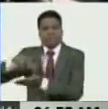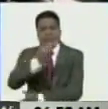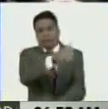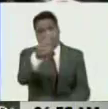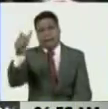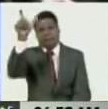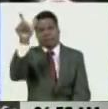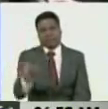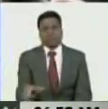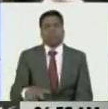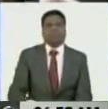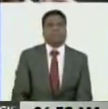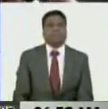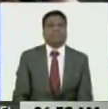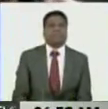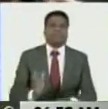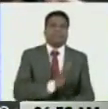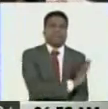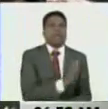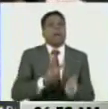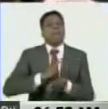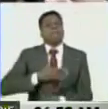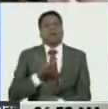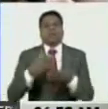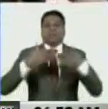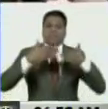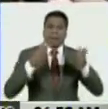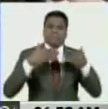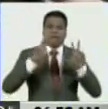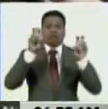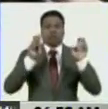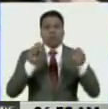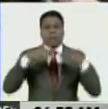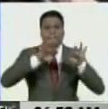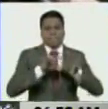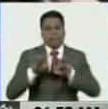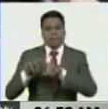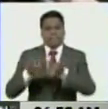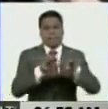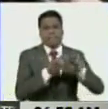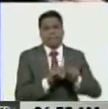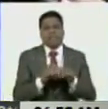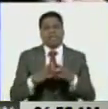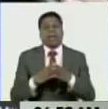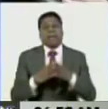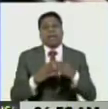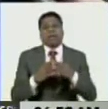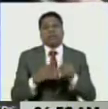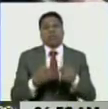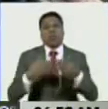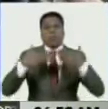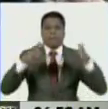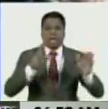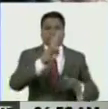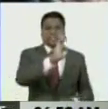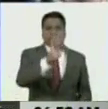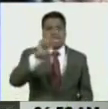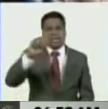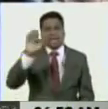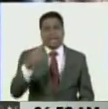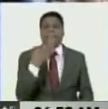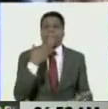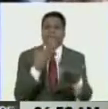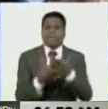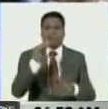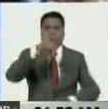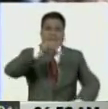la capacidad de aperturar más máquinas y creemos y celebramos esta pequeña apertura del CNE, y así exigimos que, como ya